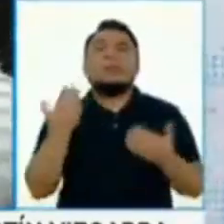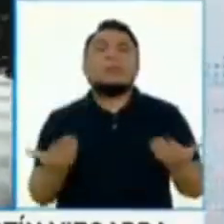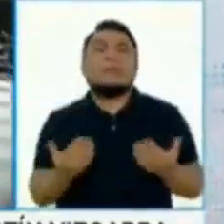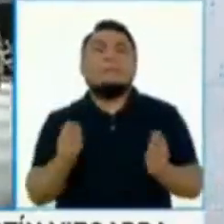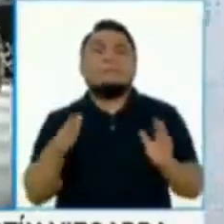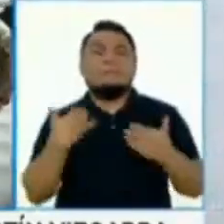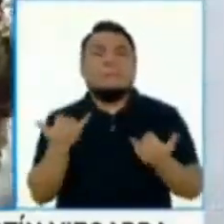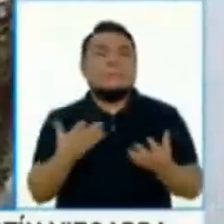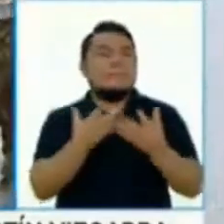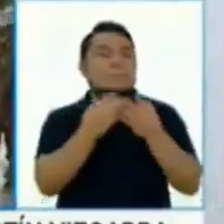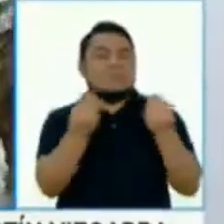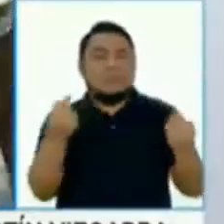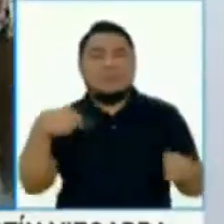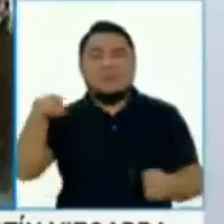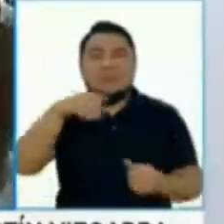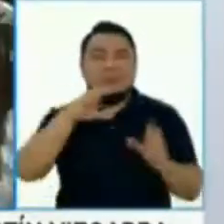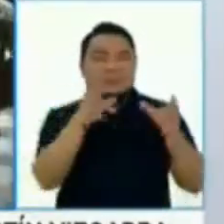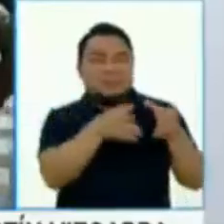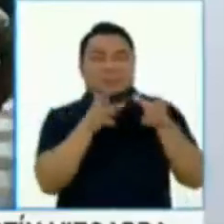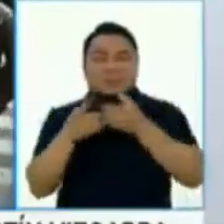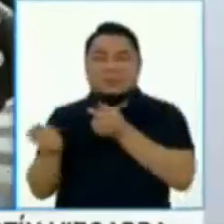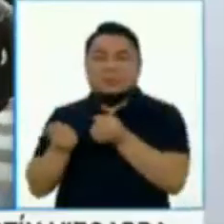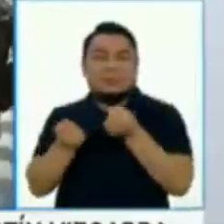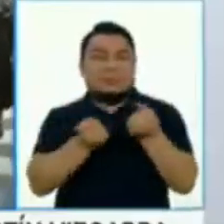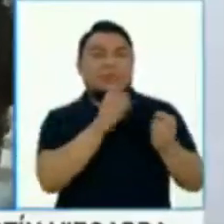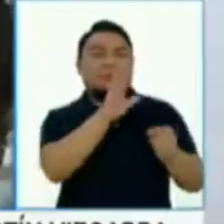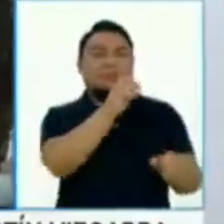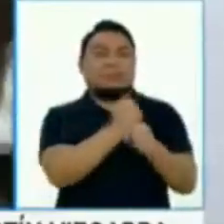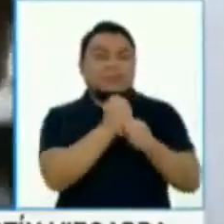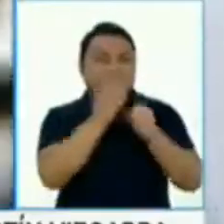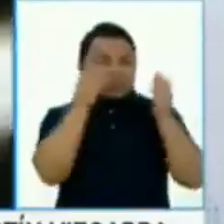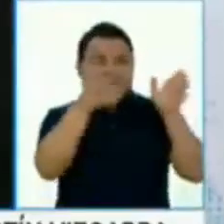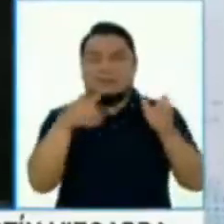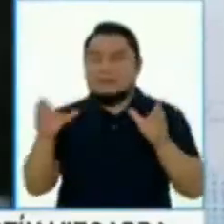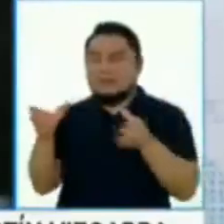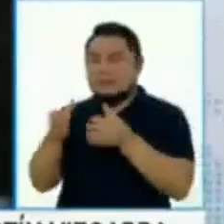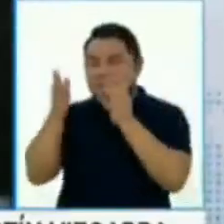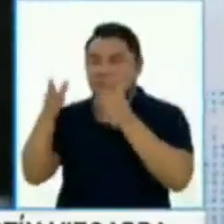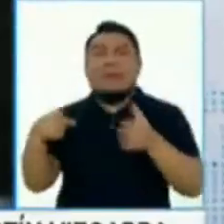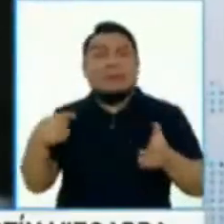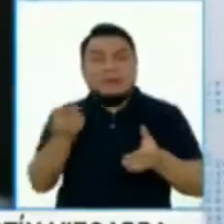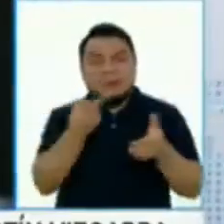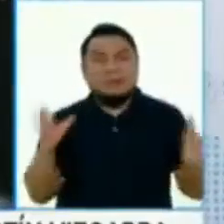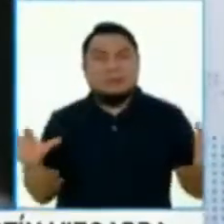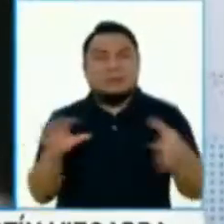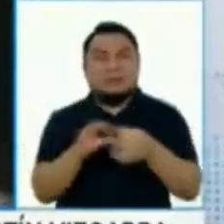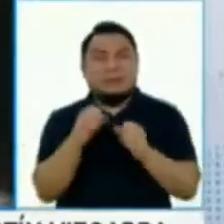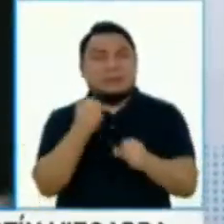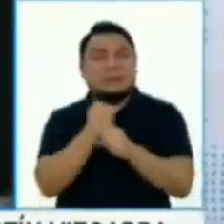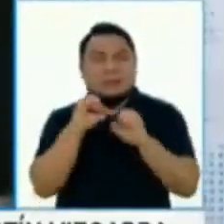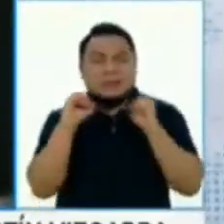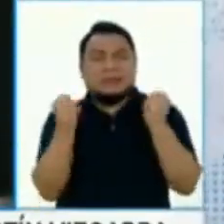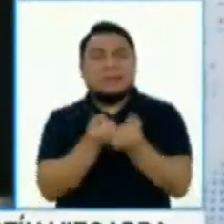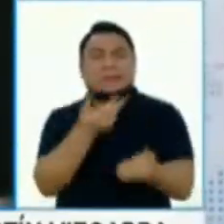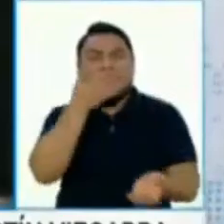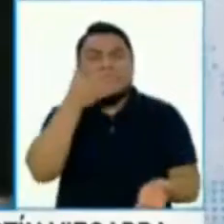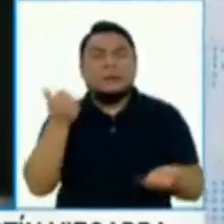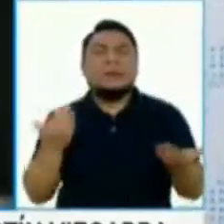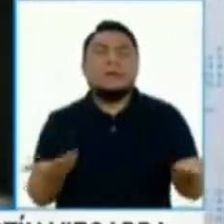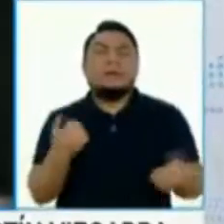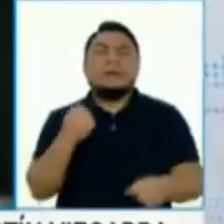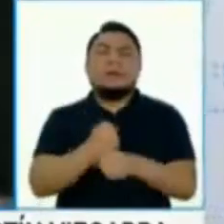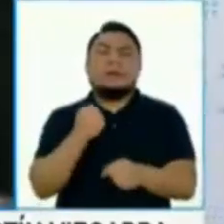tanto por ambos poderes estado es trabajar en equipo para poder hacer una mejor gestión